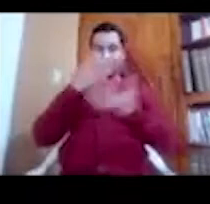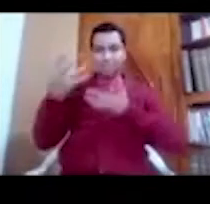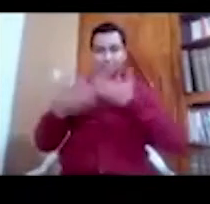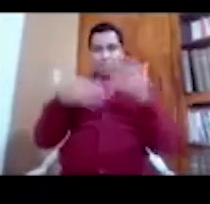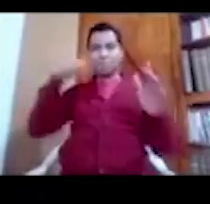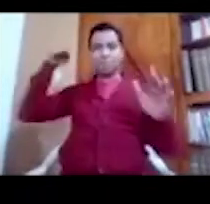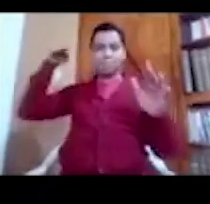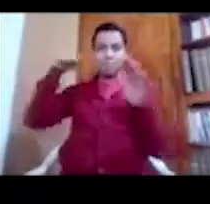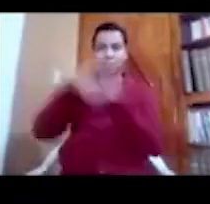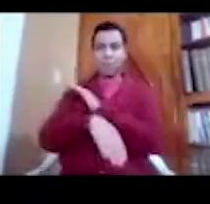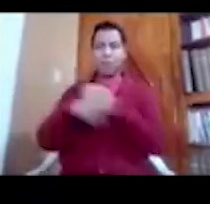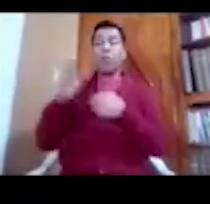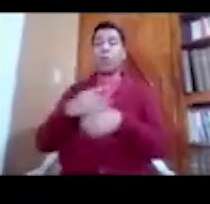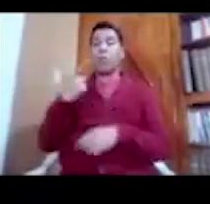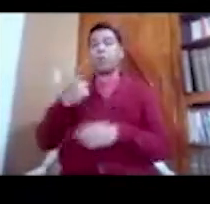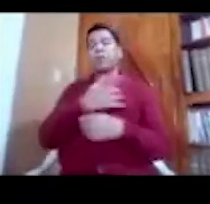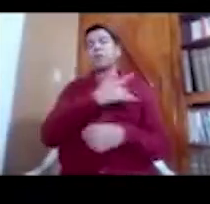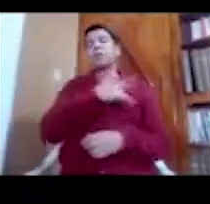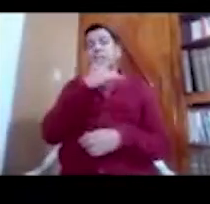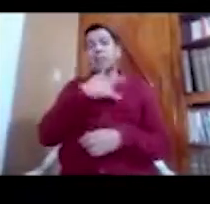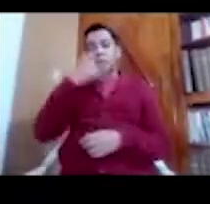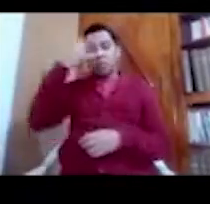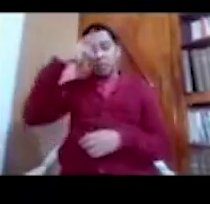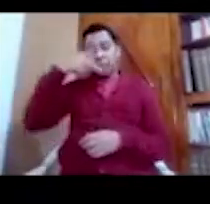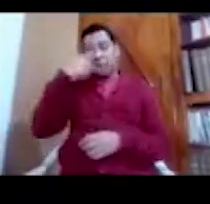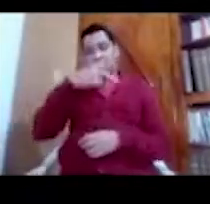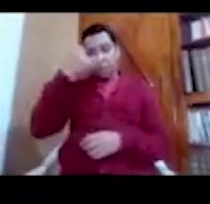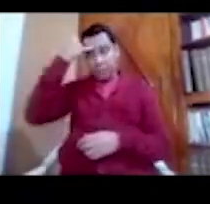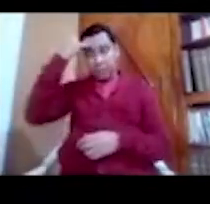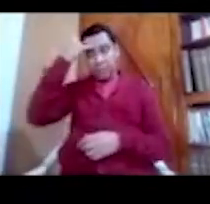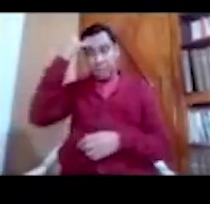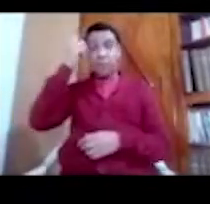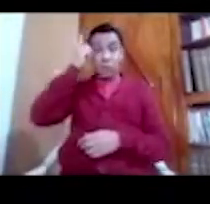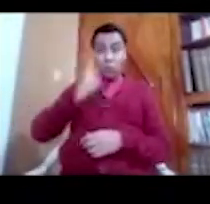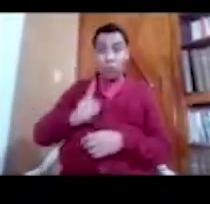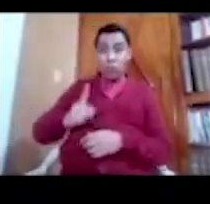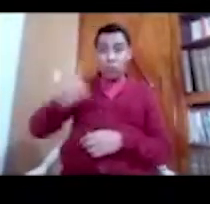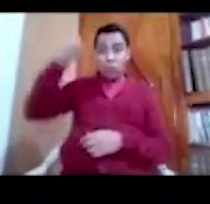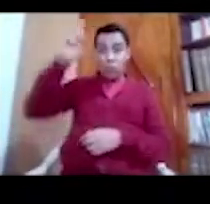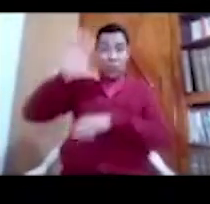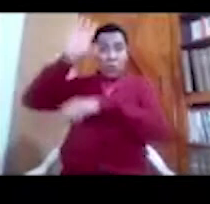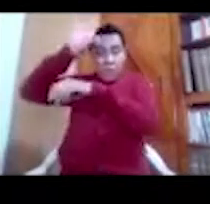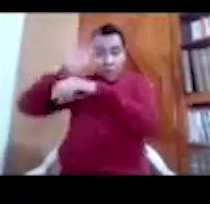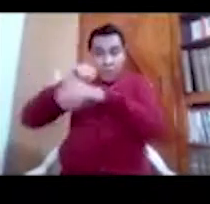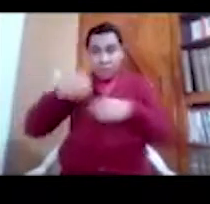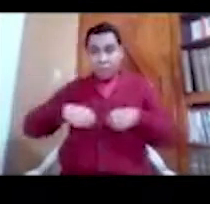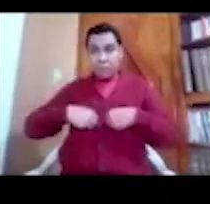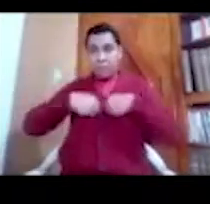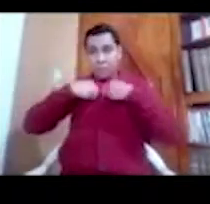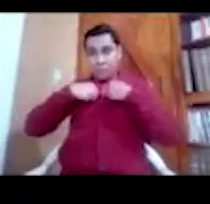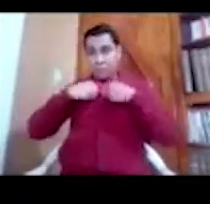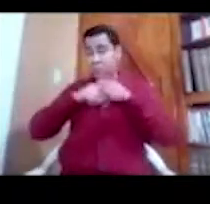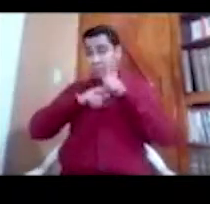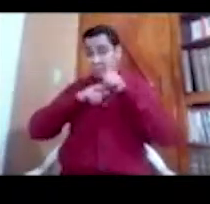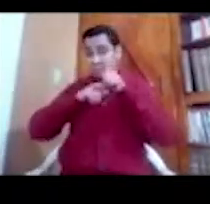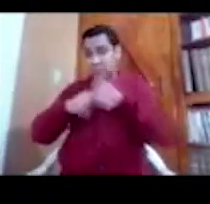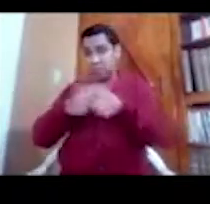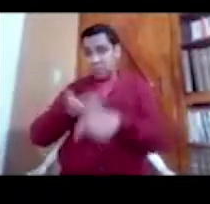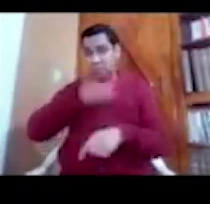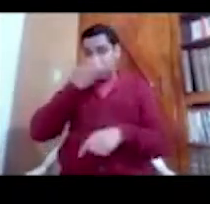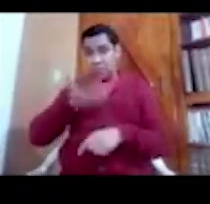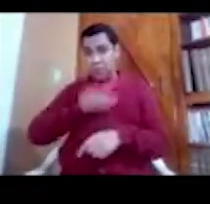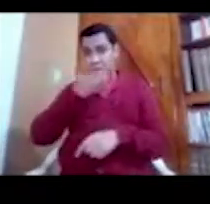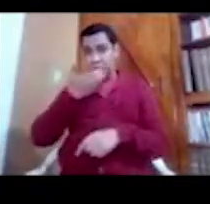los dioses que impida que la vida continúe de la misma manera a la que están habituados, digamos, ¿no?